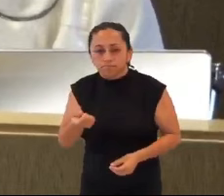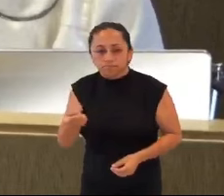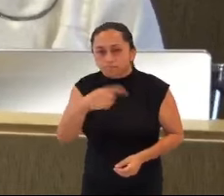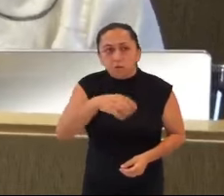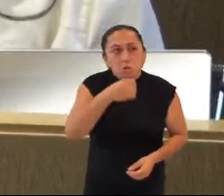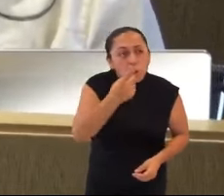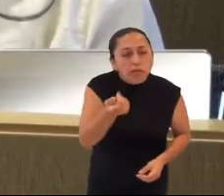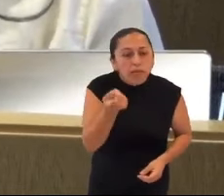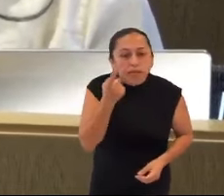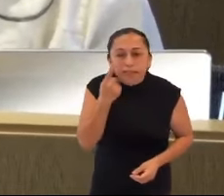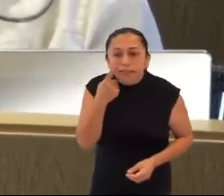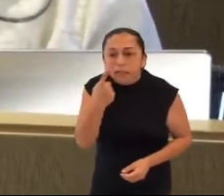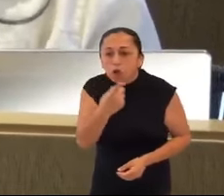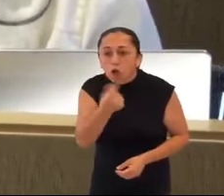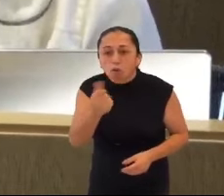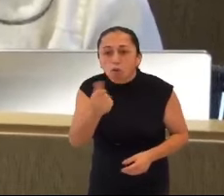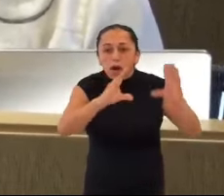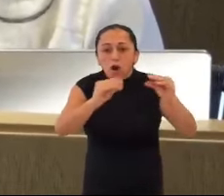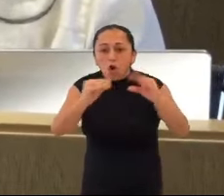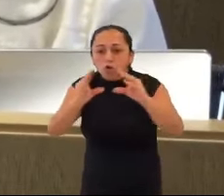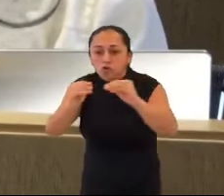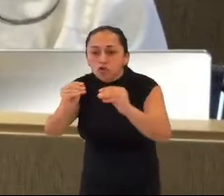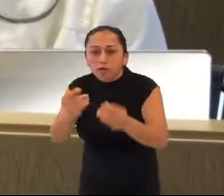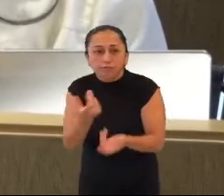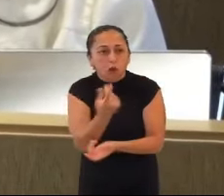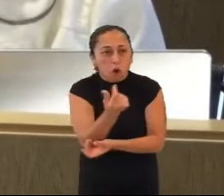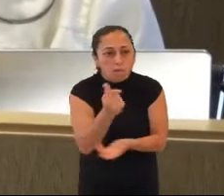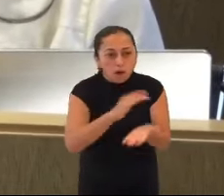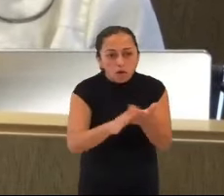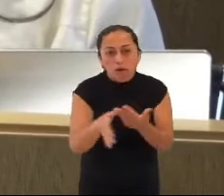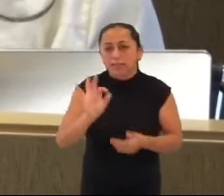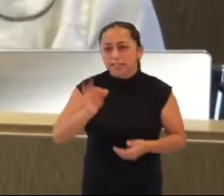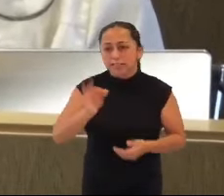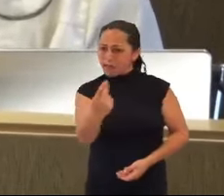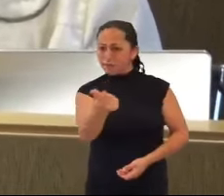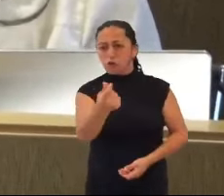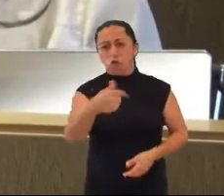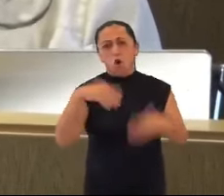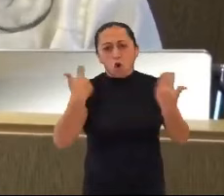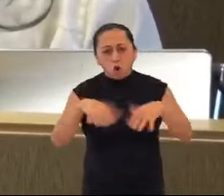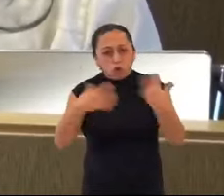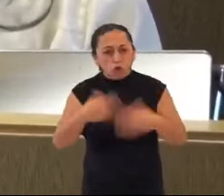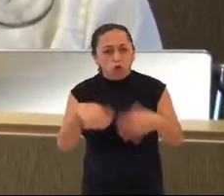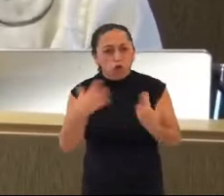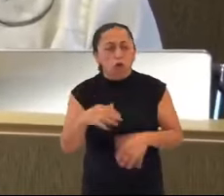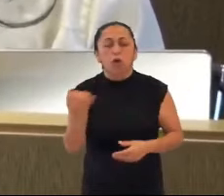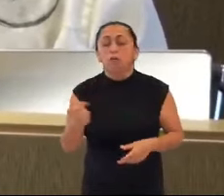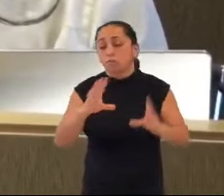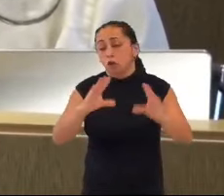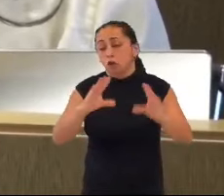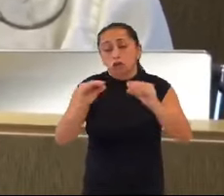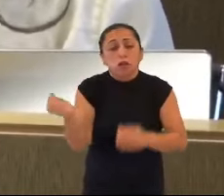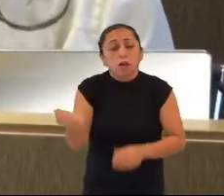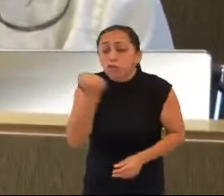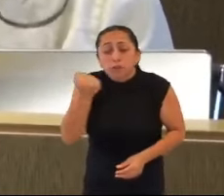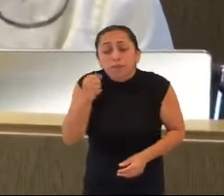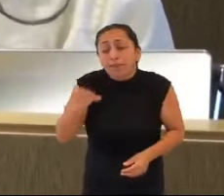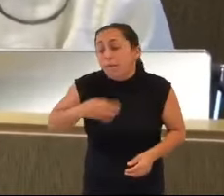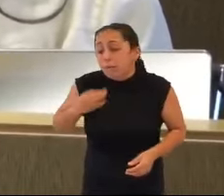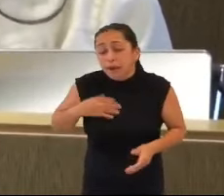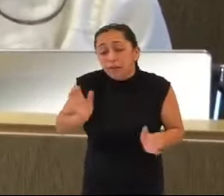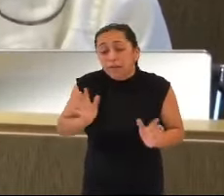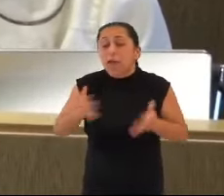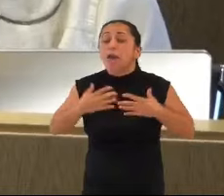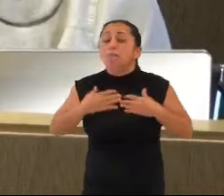un colchón, renovar su colchón, sabe el costo que tiene este insumo fundamental para la vida y para la salud de